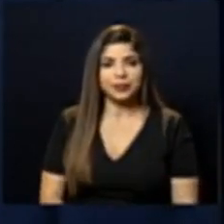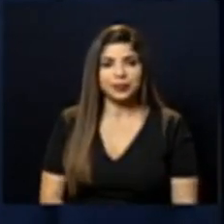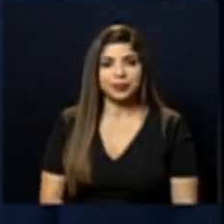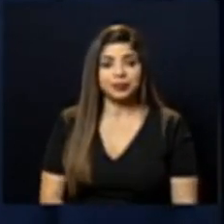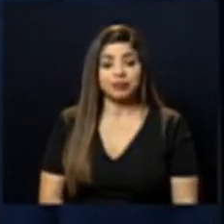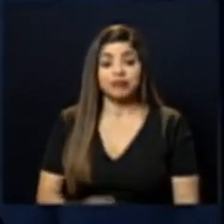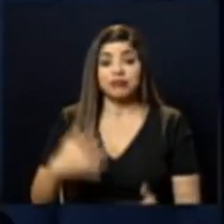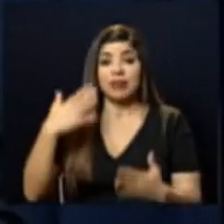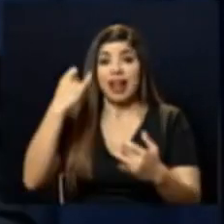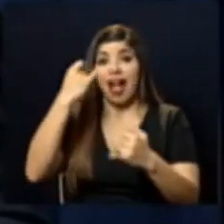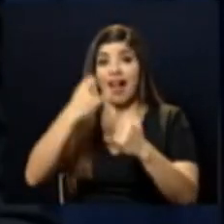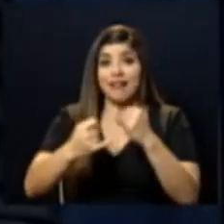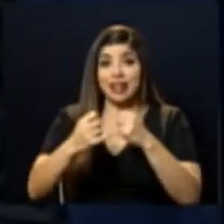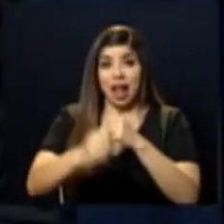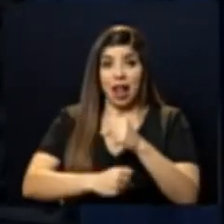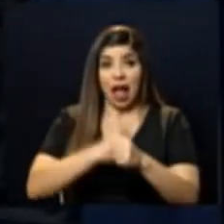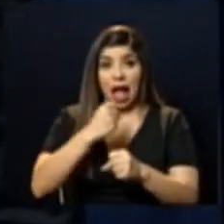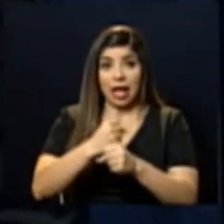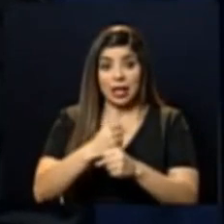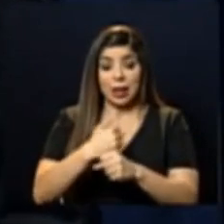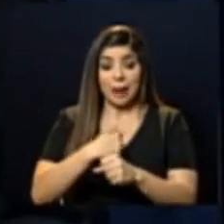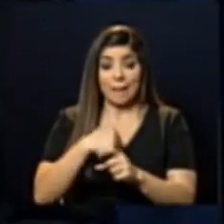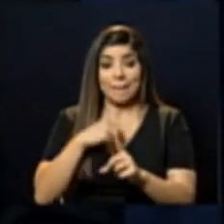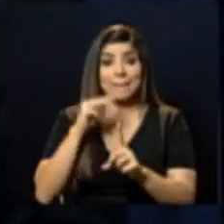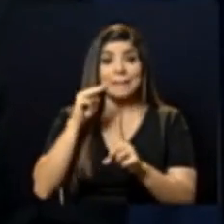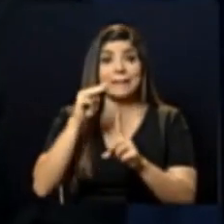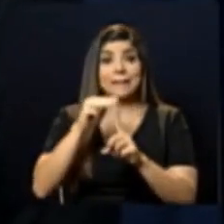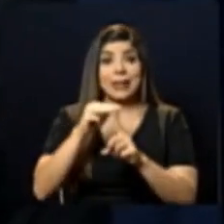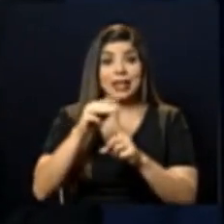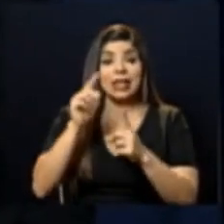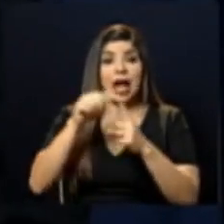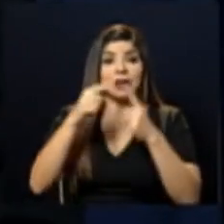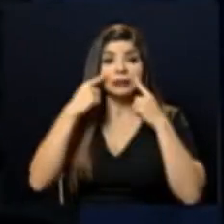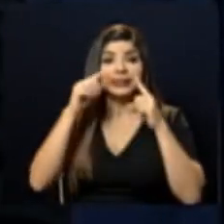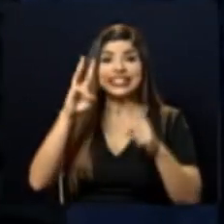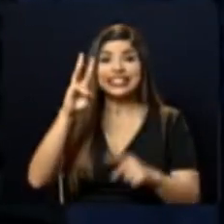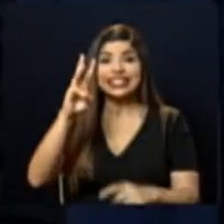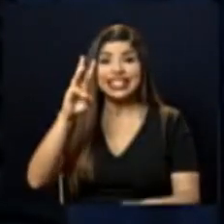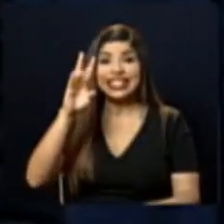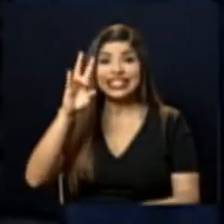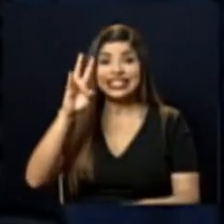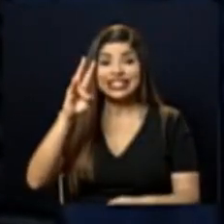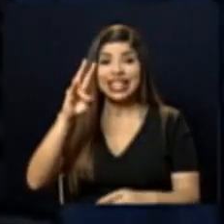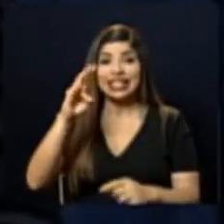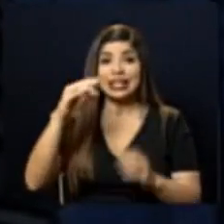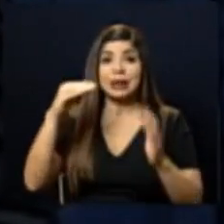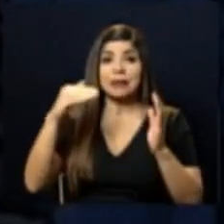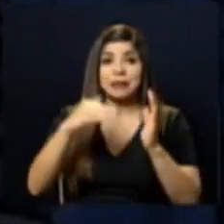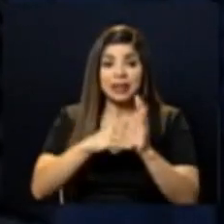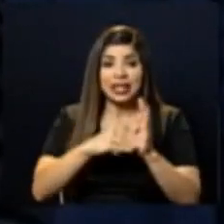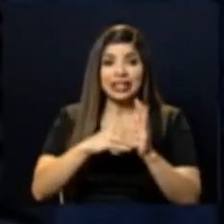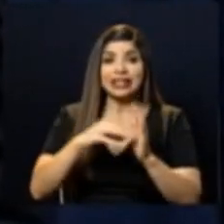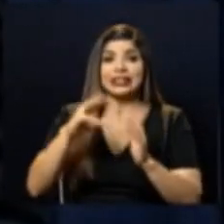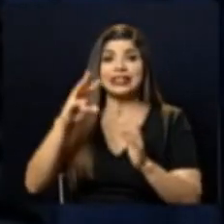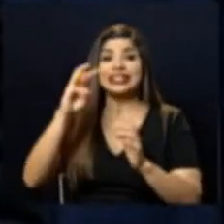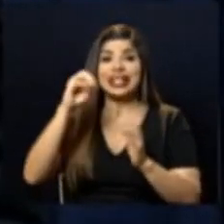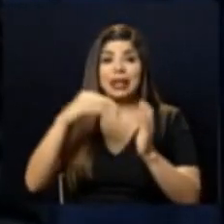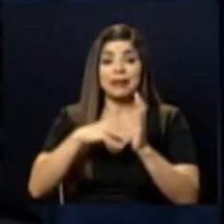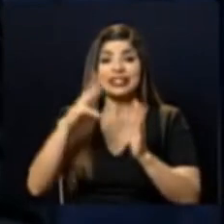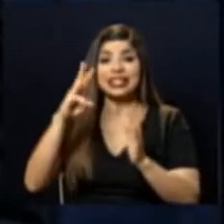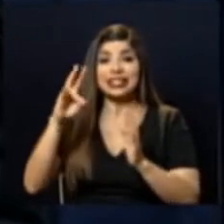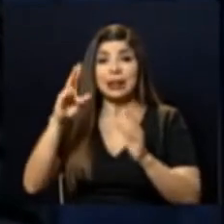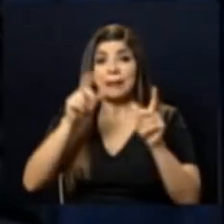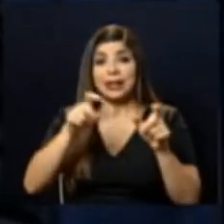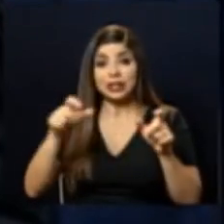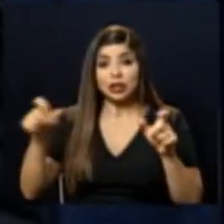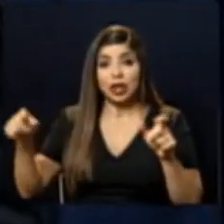Al final del año, nuestra meta es alcanzar 60.067 personas que reciban capacitación